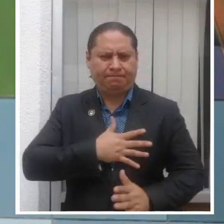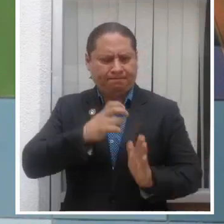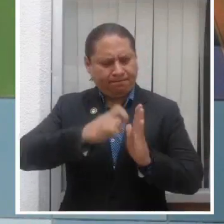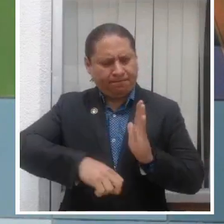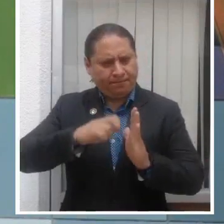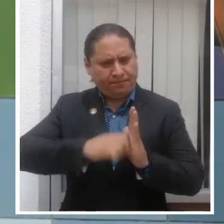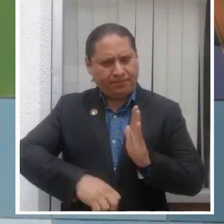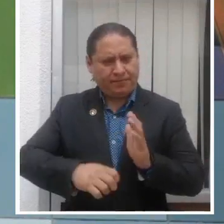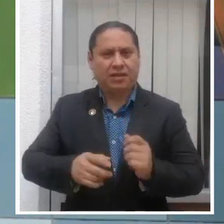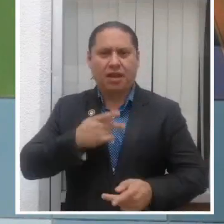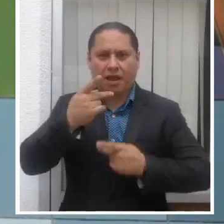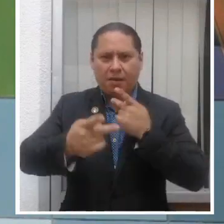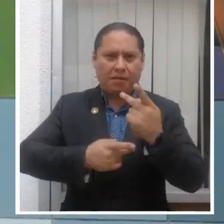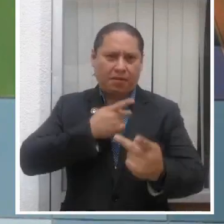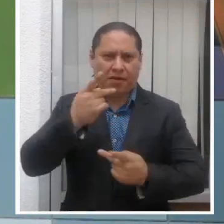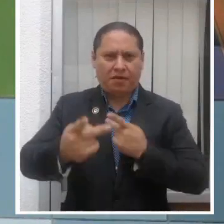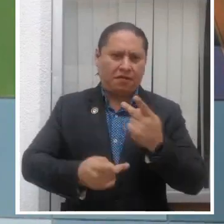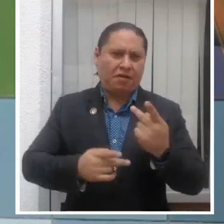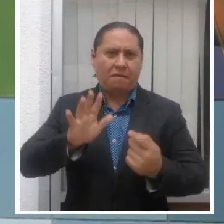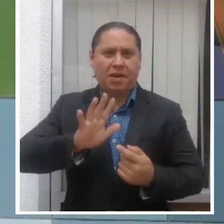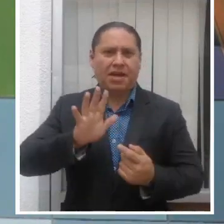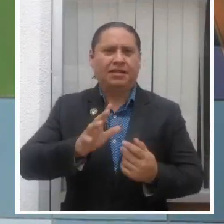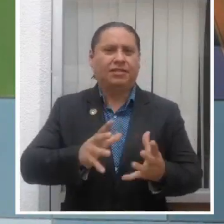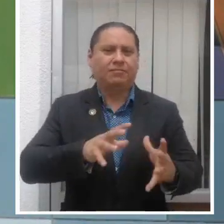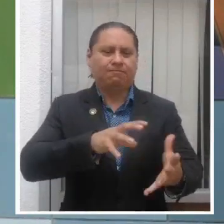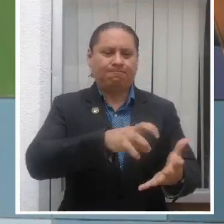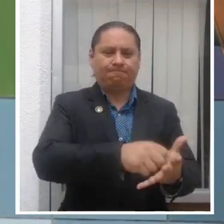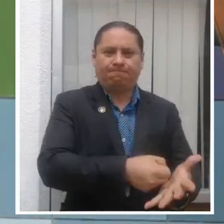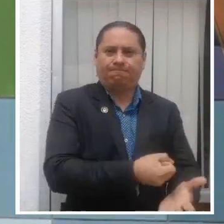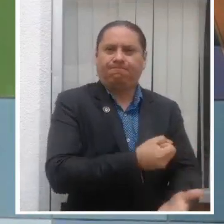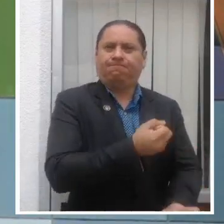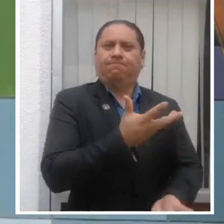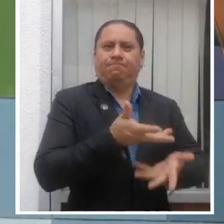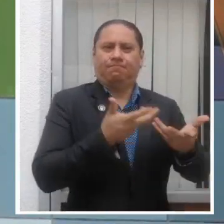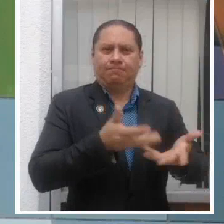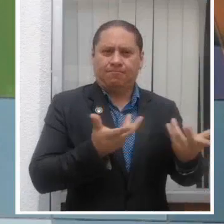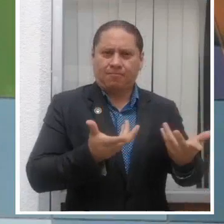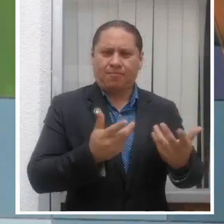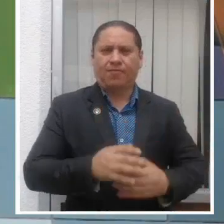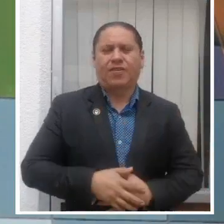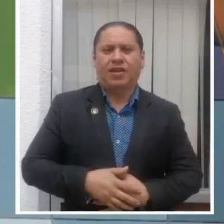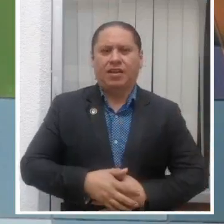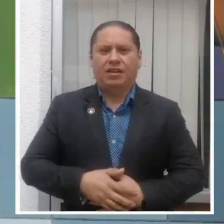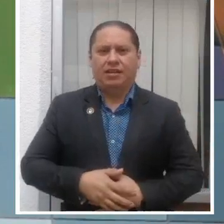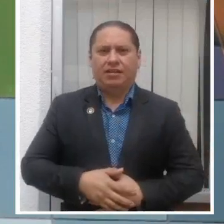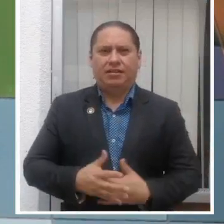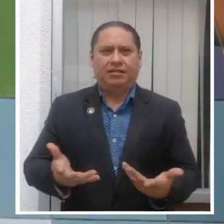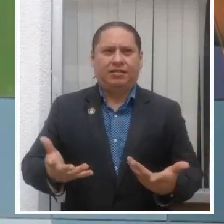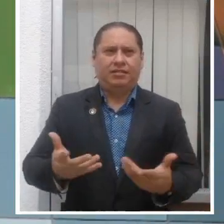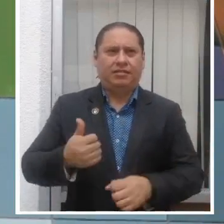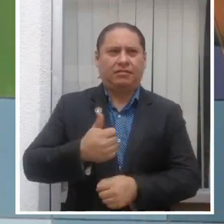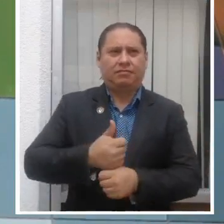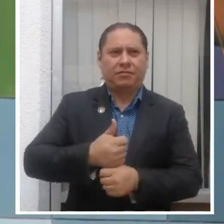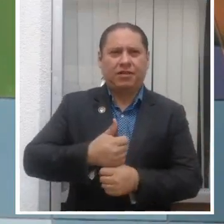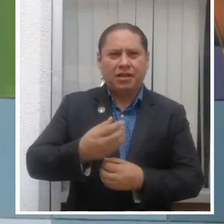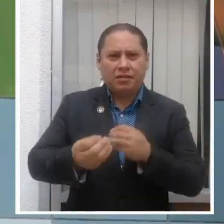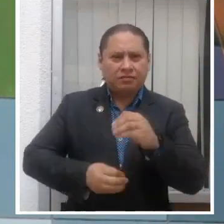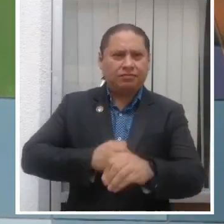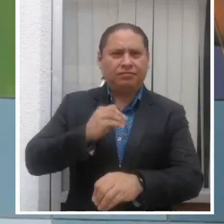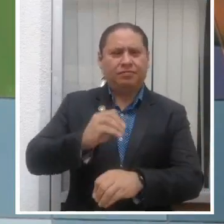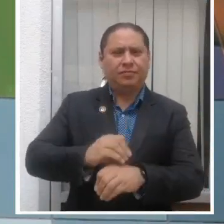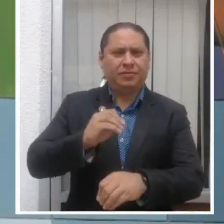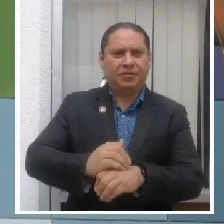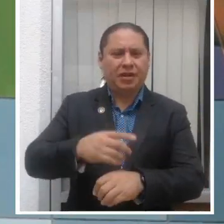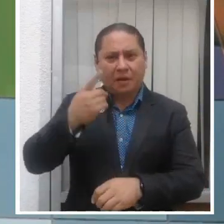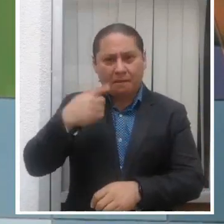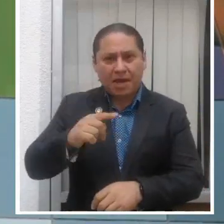a la palabra como ese puño de tierra que en este libro la abuela primero le pone en el pie a la